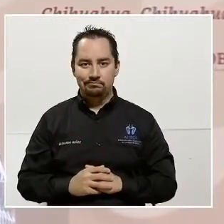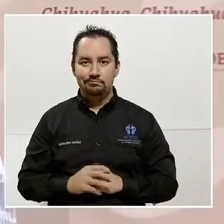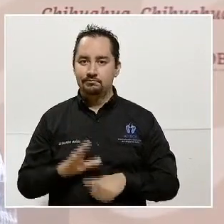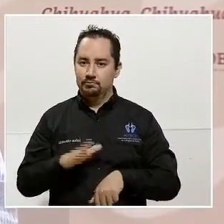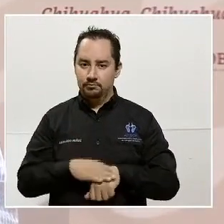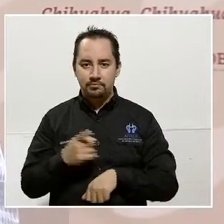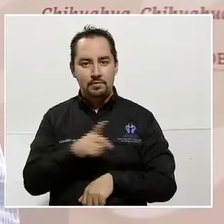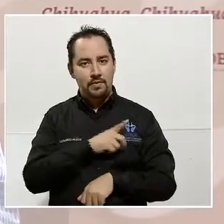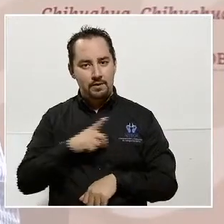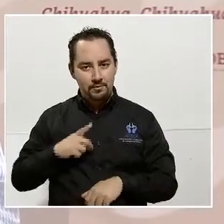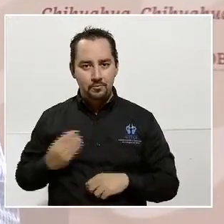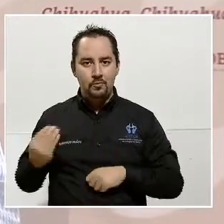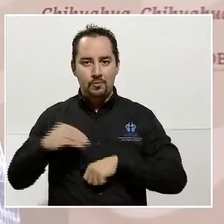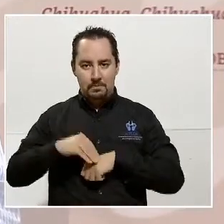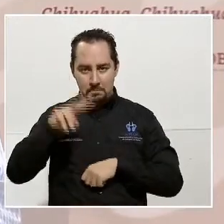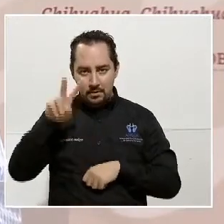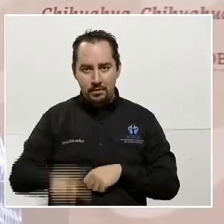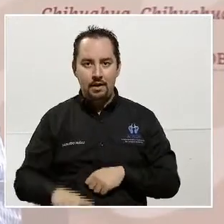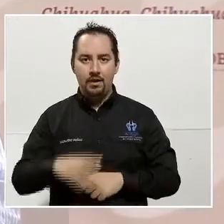y justicia.